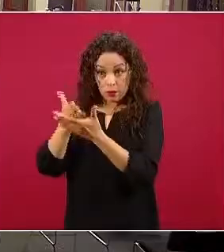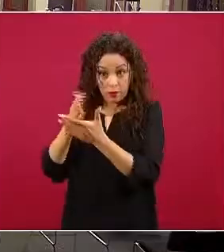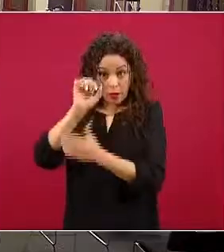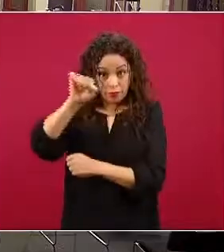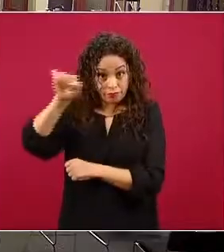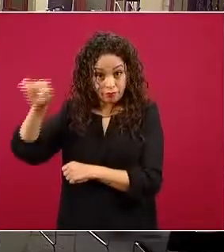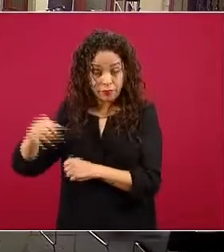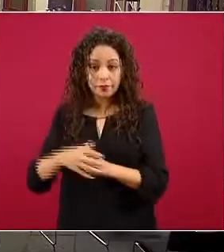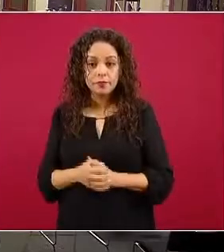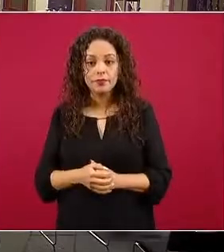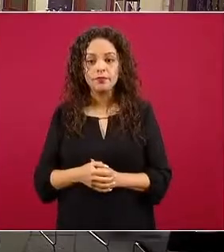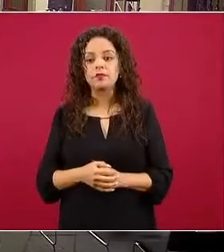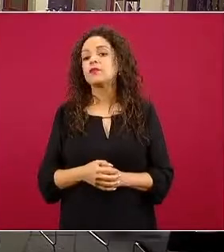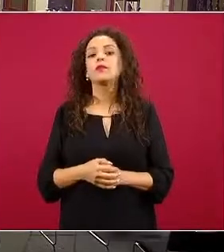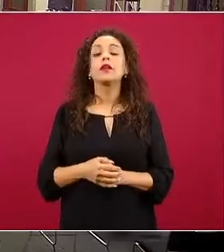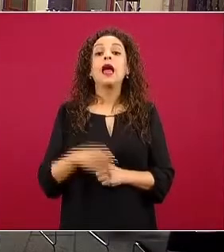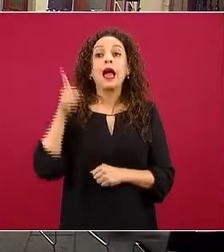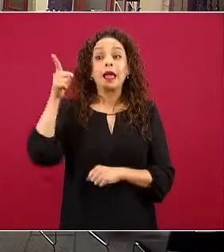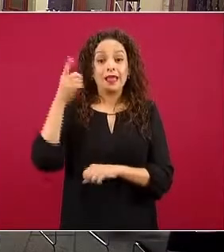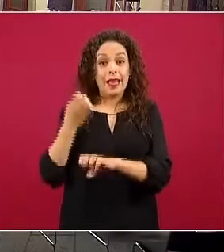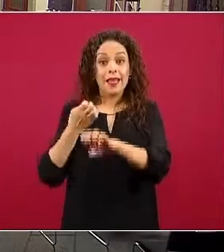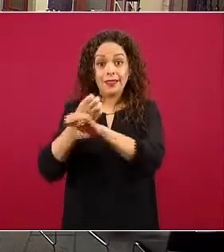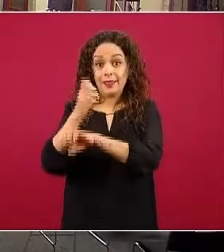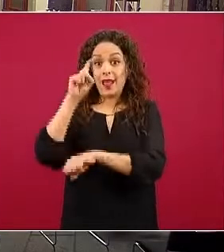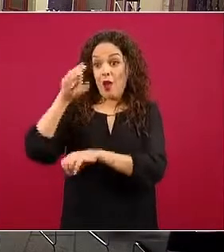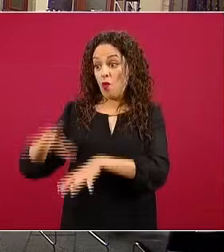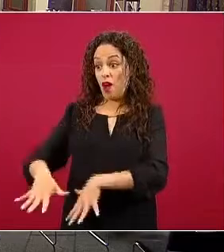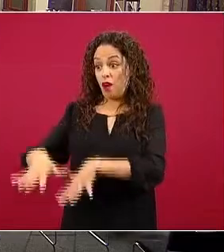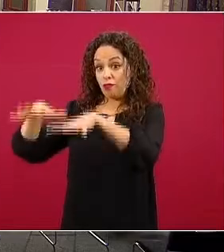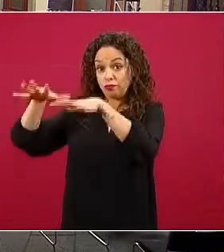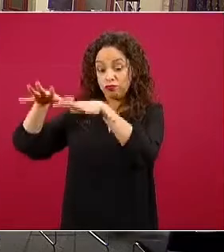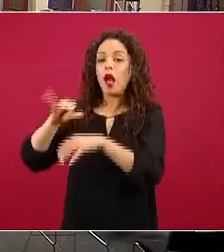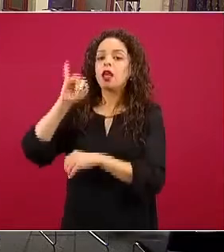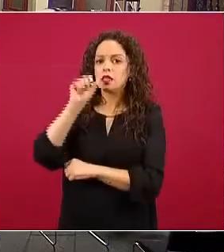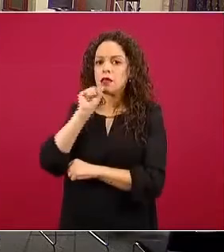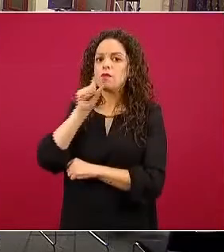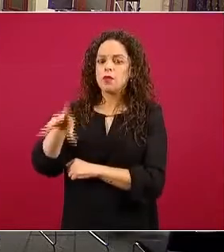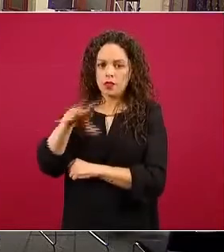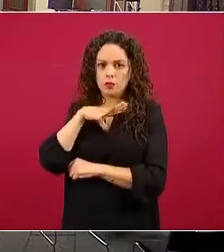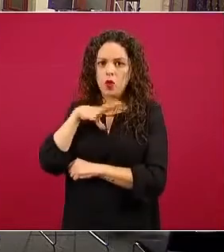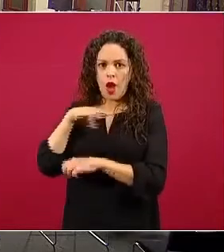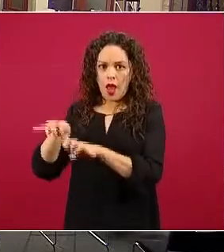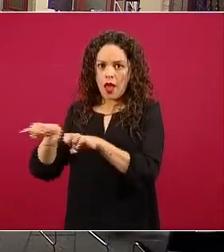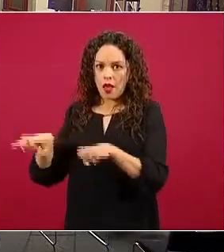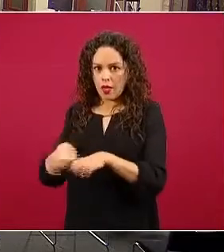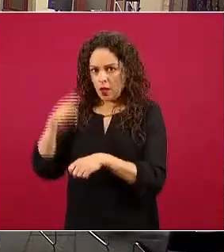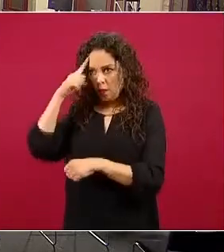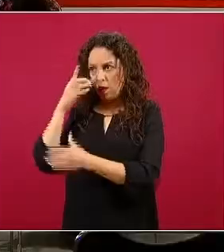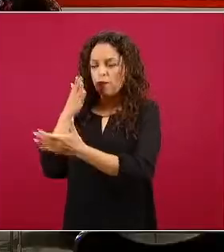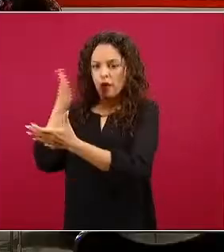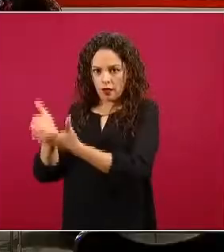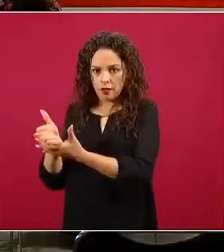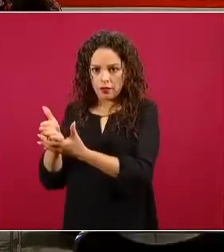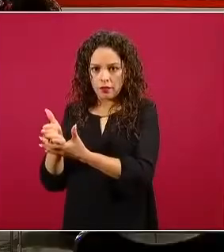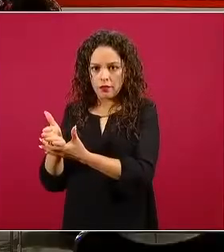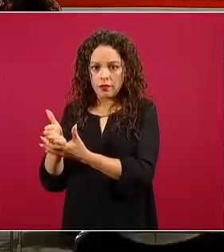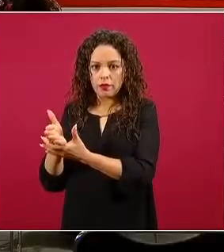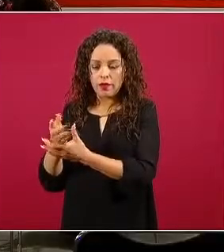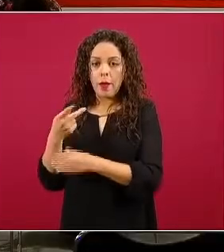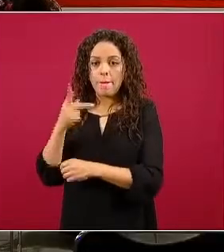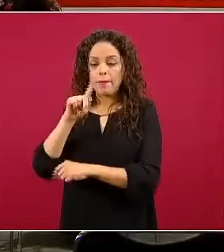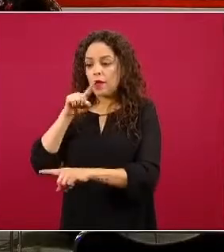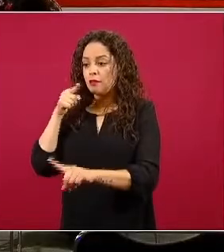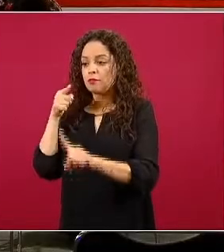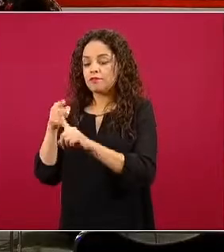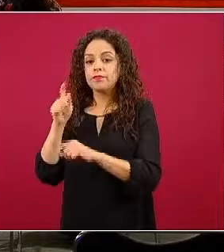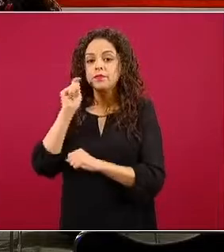están inundados, sí, también hay brigadas, y se adhiere a la búsqueda de factores